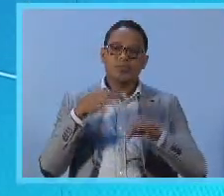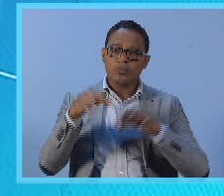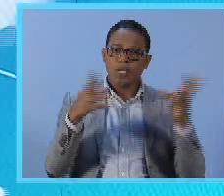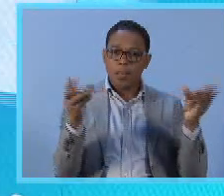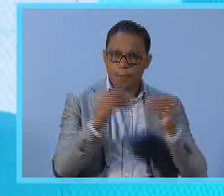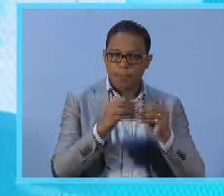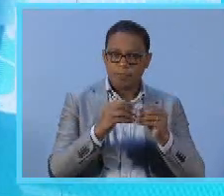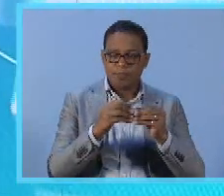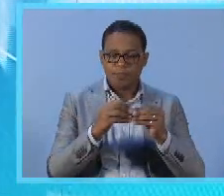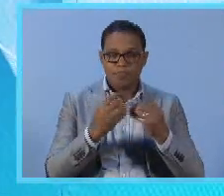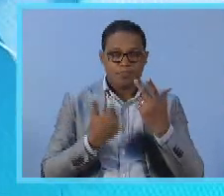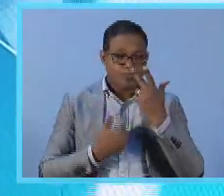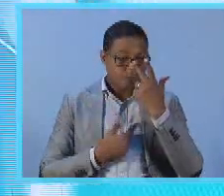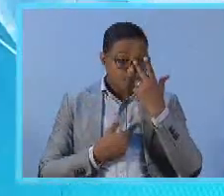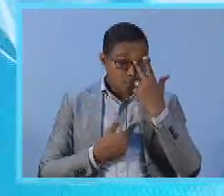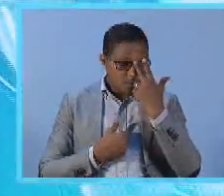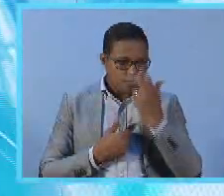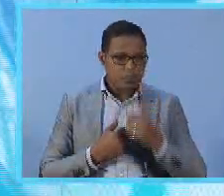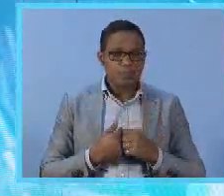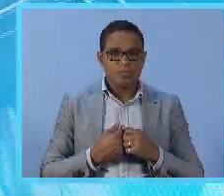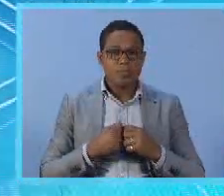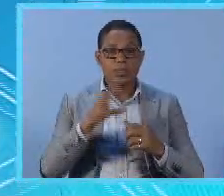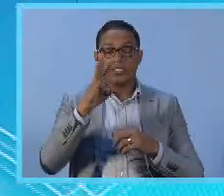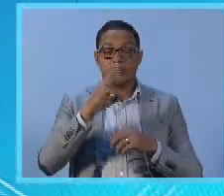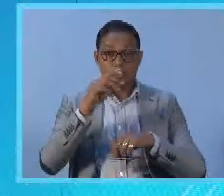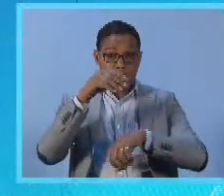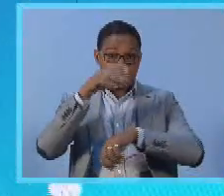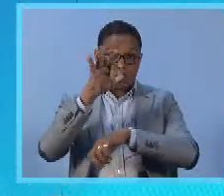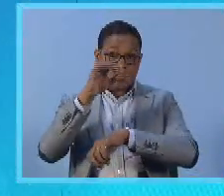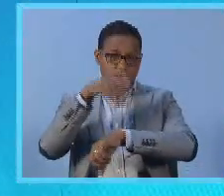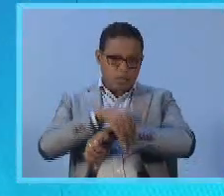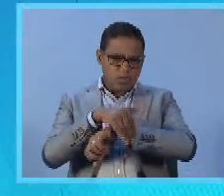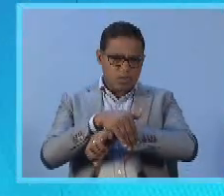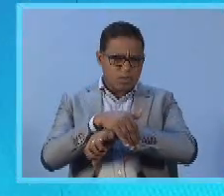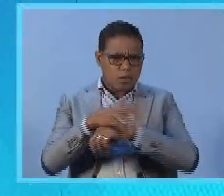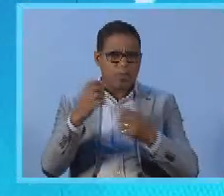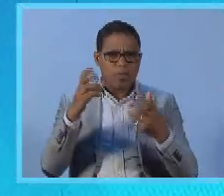accidente allí en Atomayor. A las 6 y las 9 de la noche también tendremos